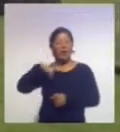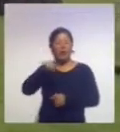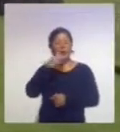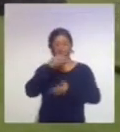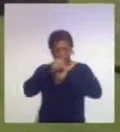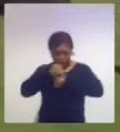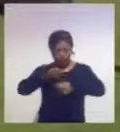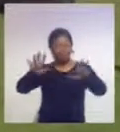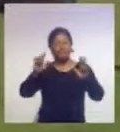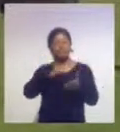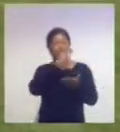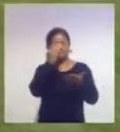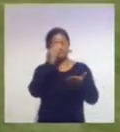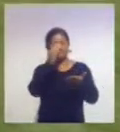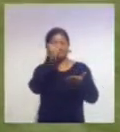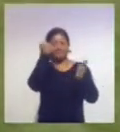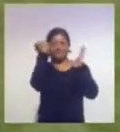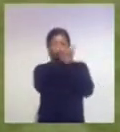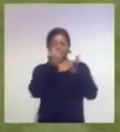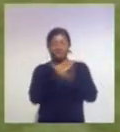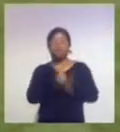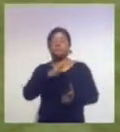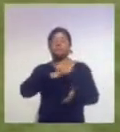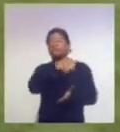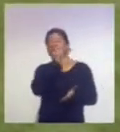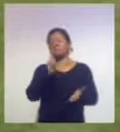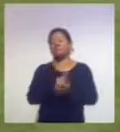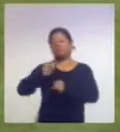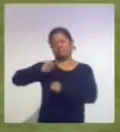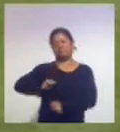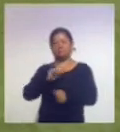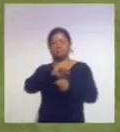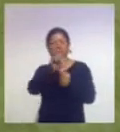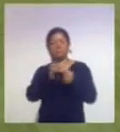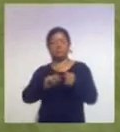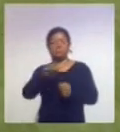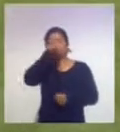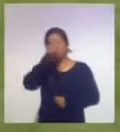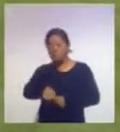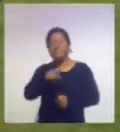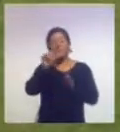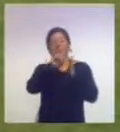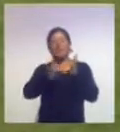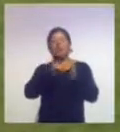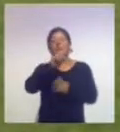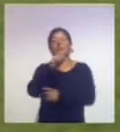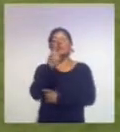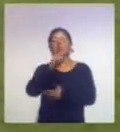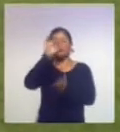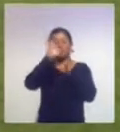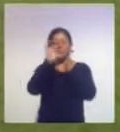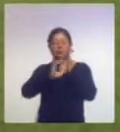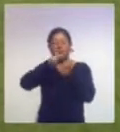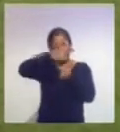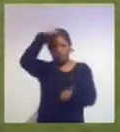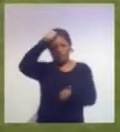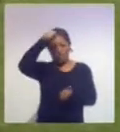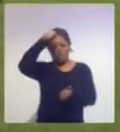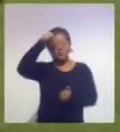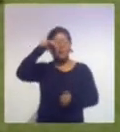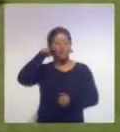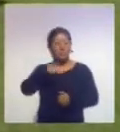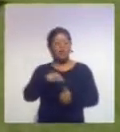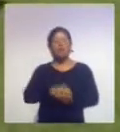decreto por el que se expide la Ley de la Guardia Nacional, misma que es reglamentaria del artículo 21 de la Constitución Política de los Estados Unidos